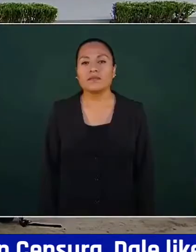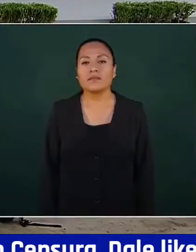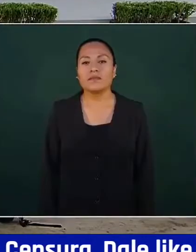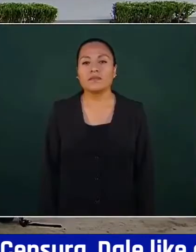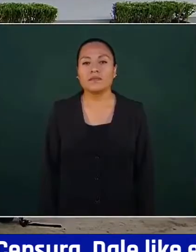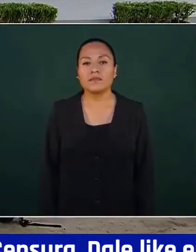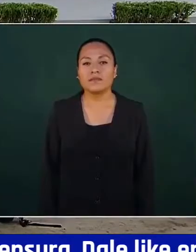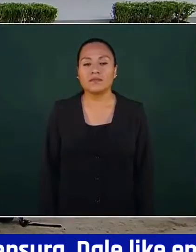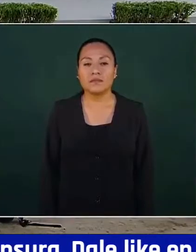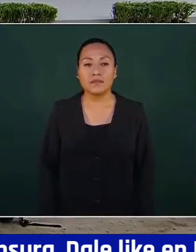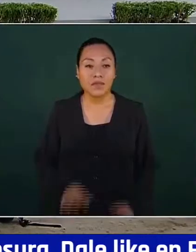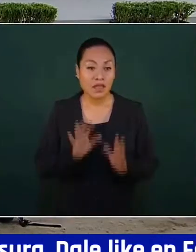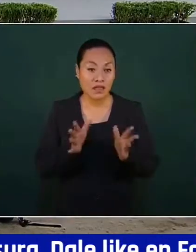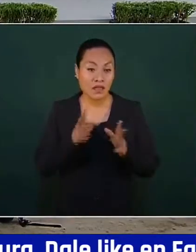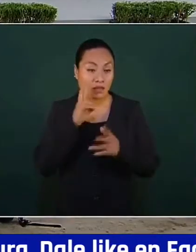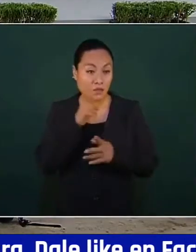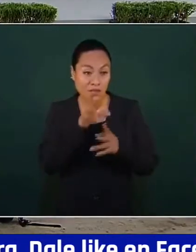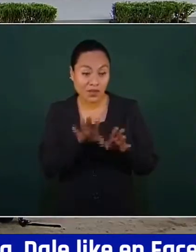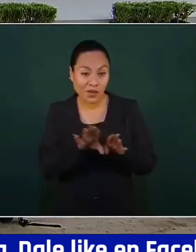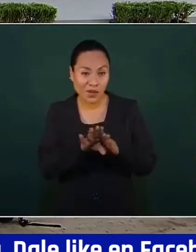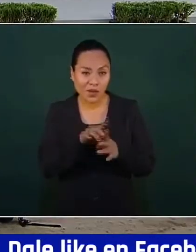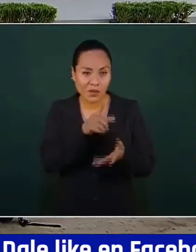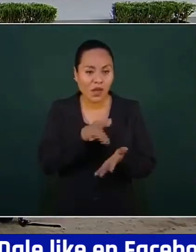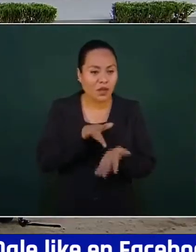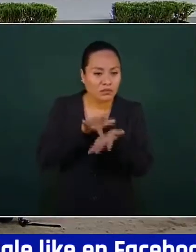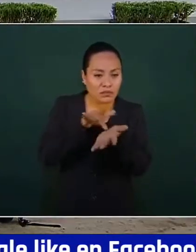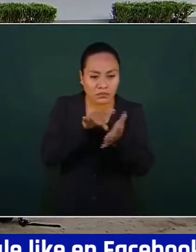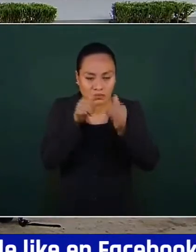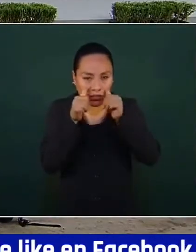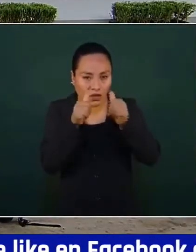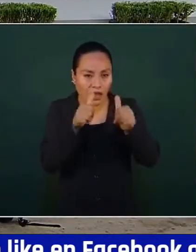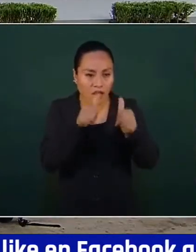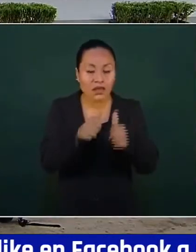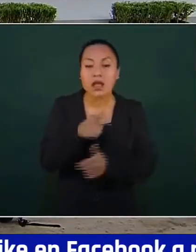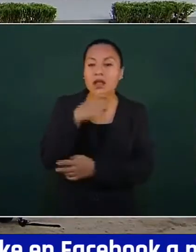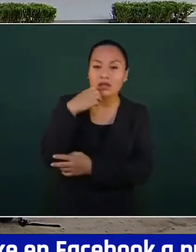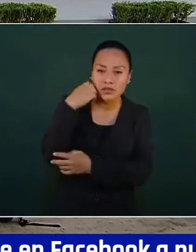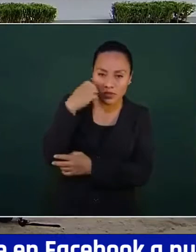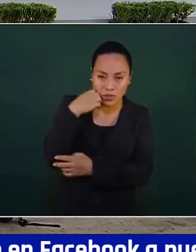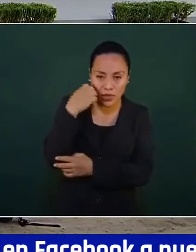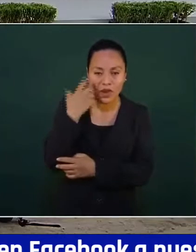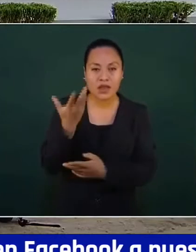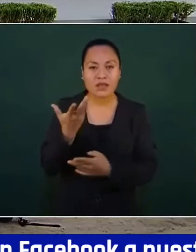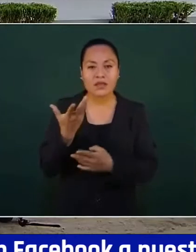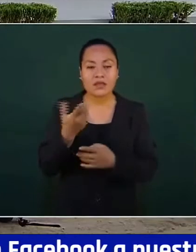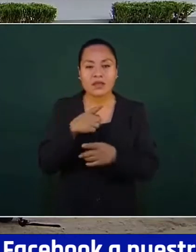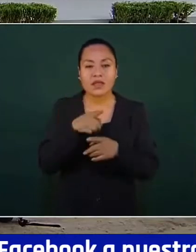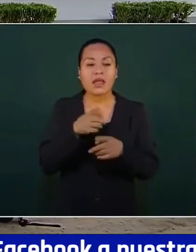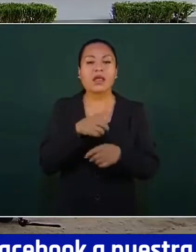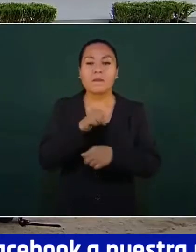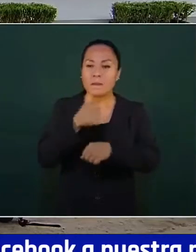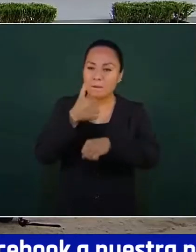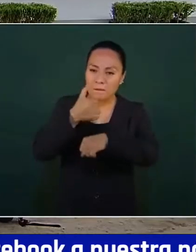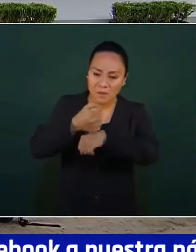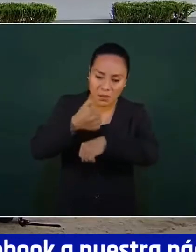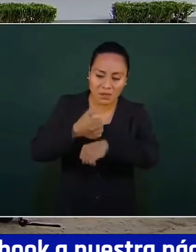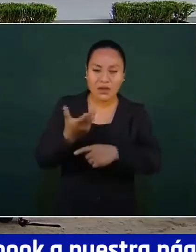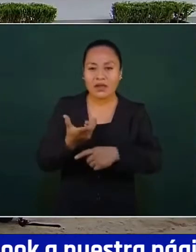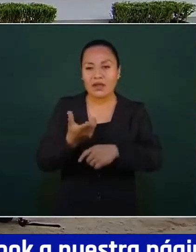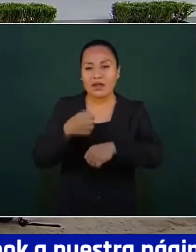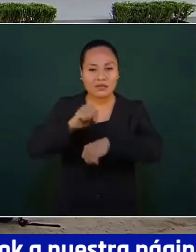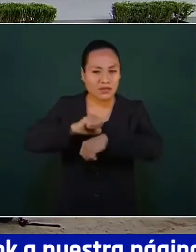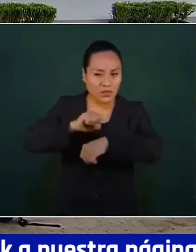ha sido esta intervención desde planteles escolares de nivel básico. Podemos